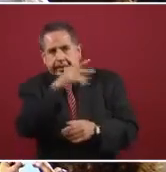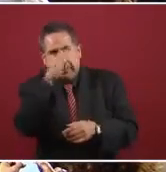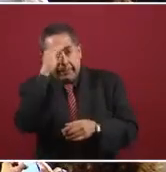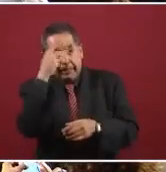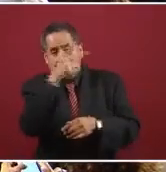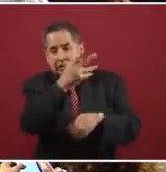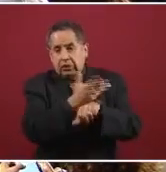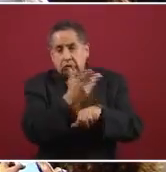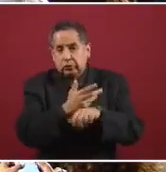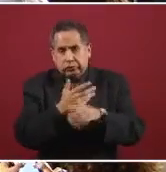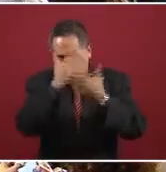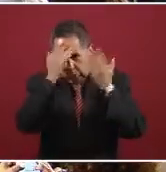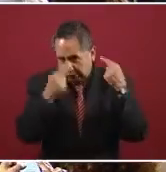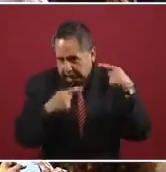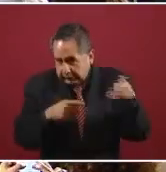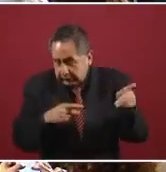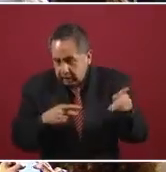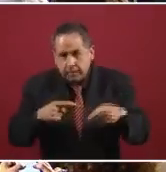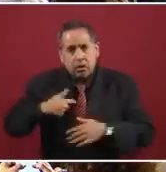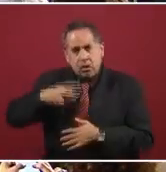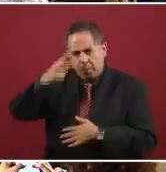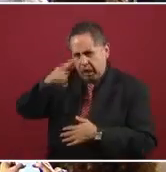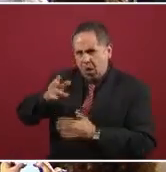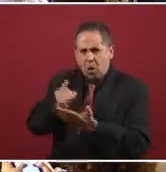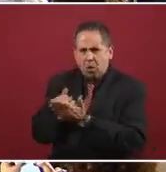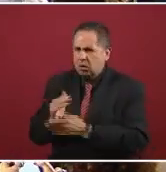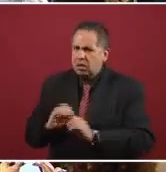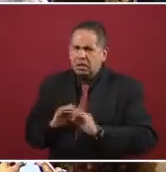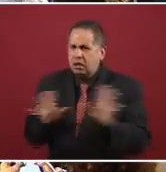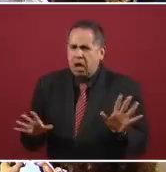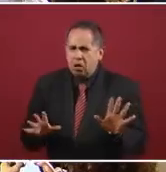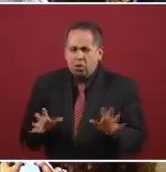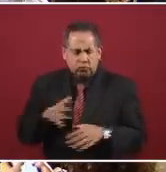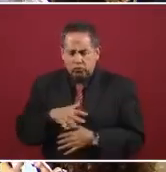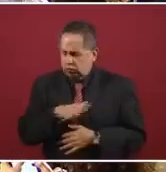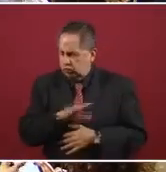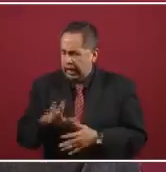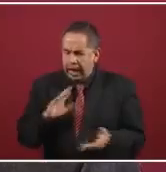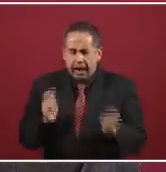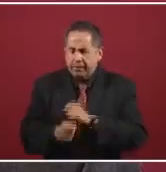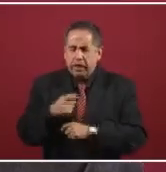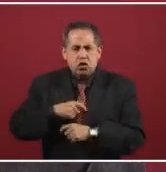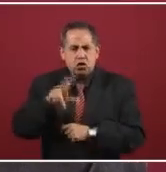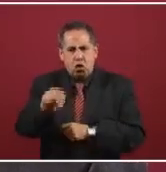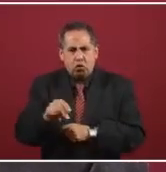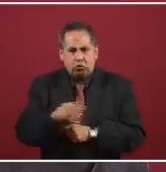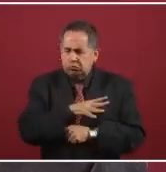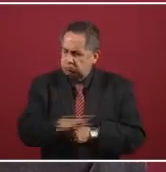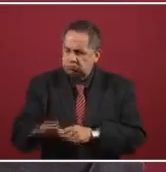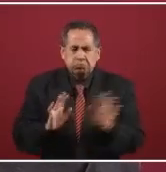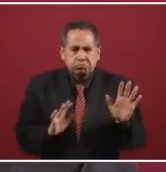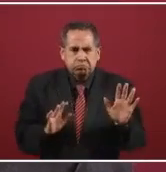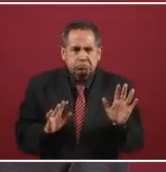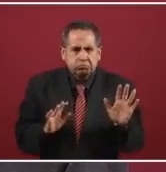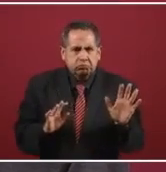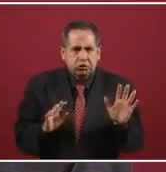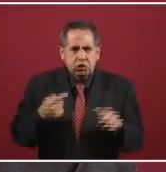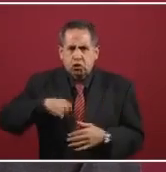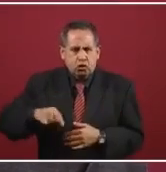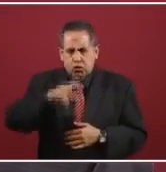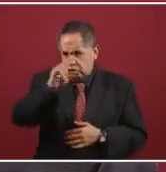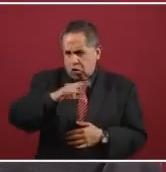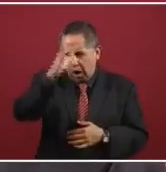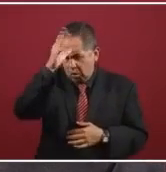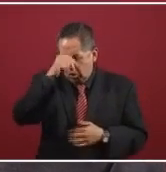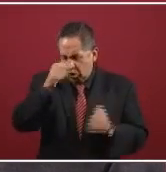posición mexicana está muy clara. Es lo que a nosotros no vamos a variar esa postura. Es decir, nosotros no estamos de acuerdo y